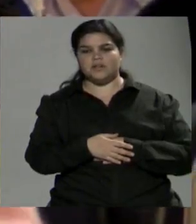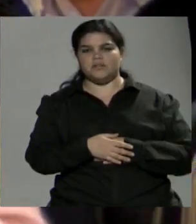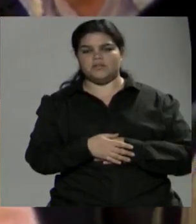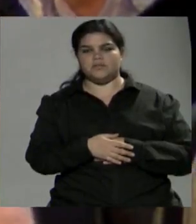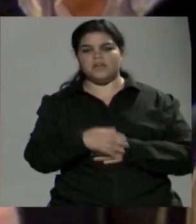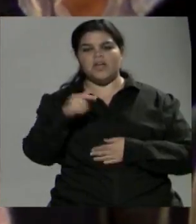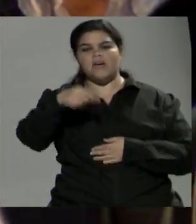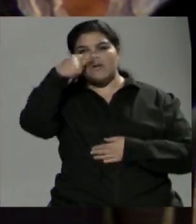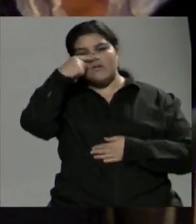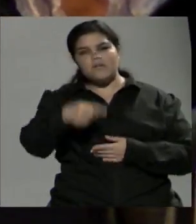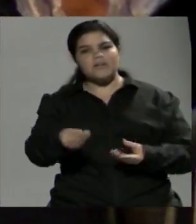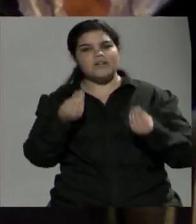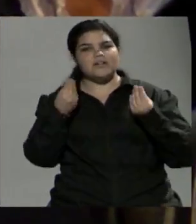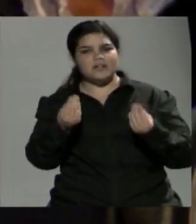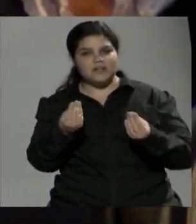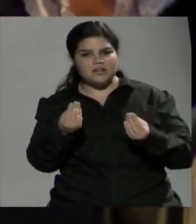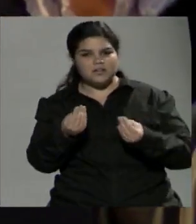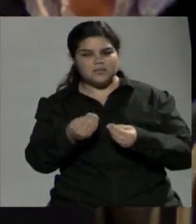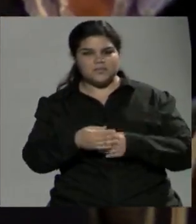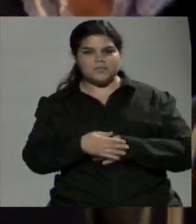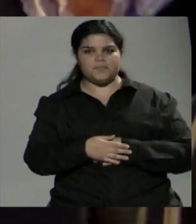en las elecciones